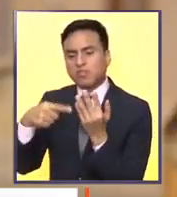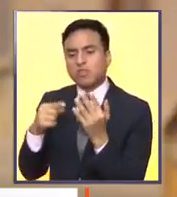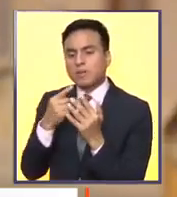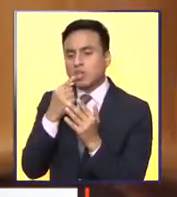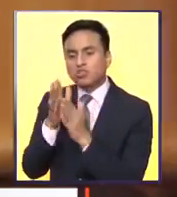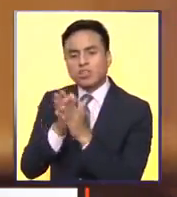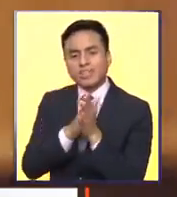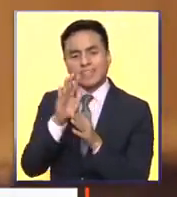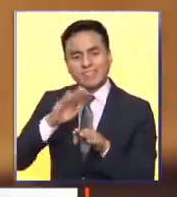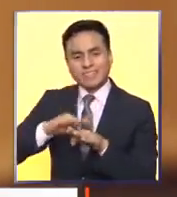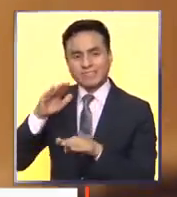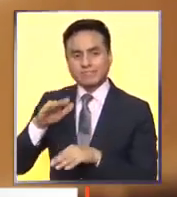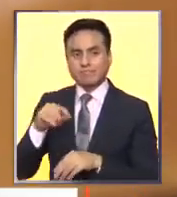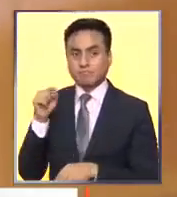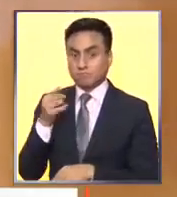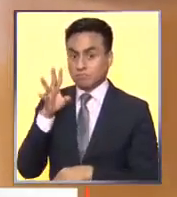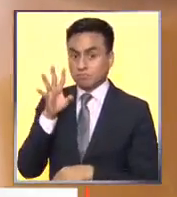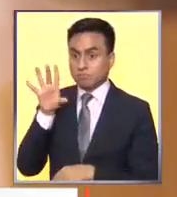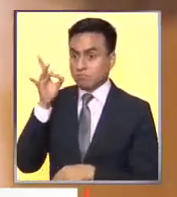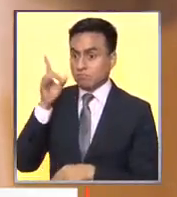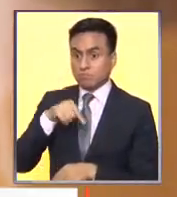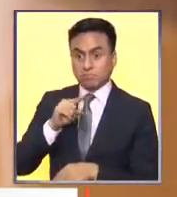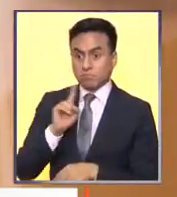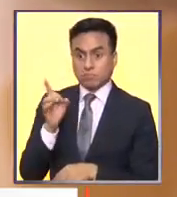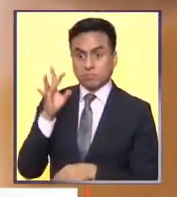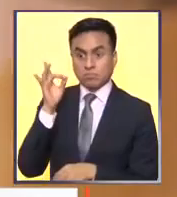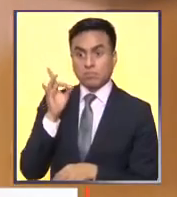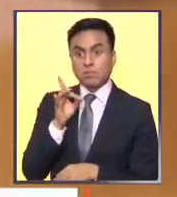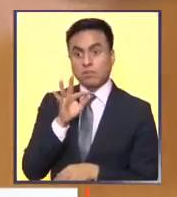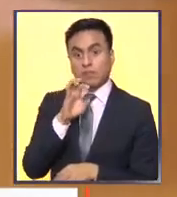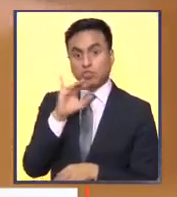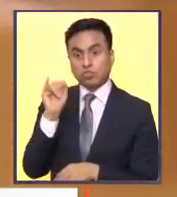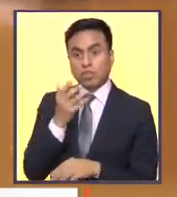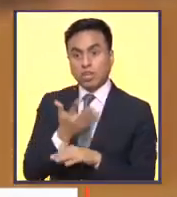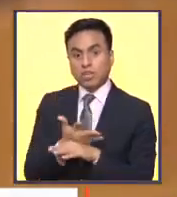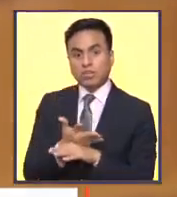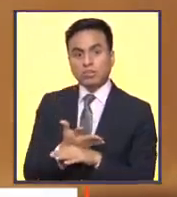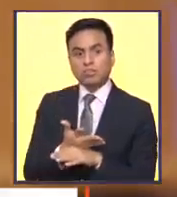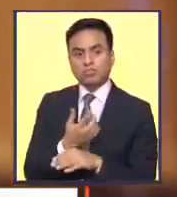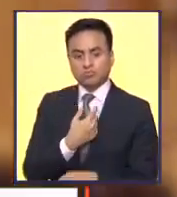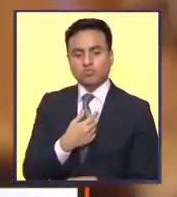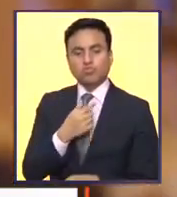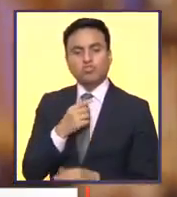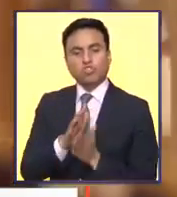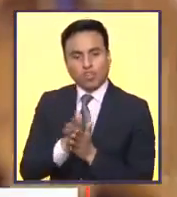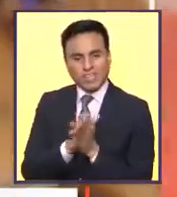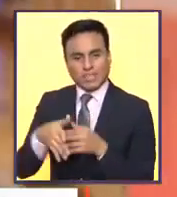chocolate caliente. Pero esto no es lo único que encontramos en Feroz, nos vamos ahora al chocolate chocolate.